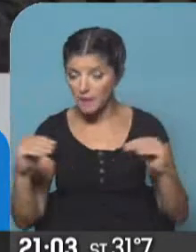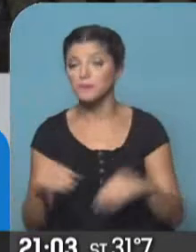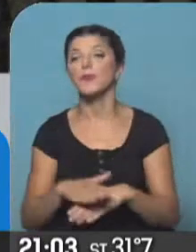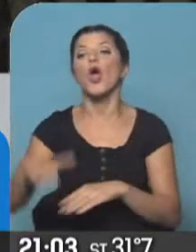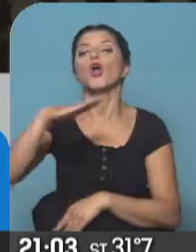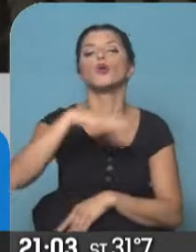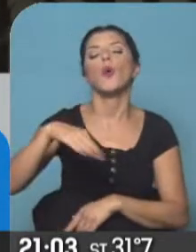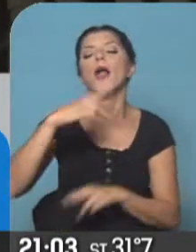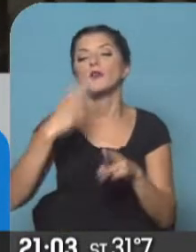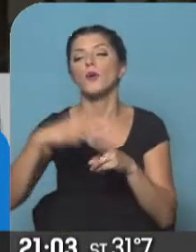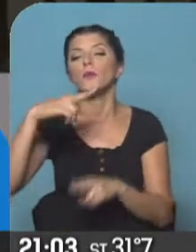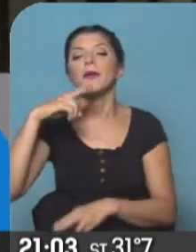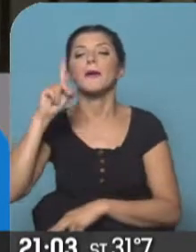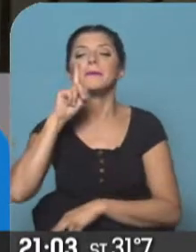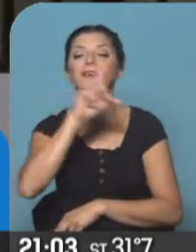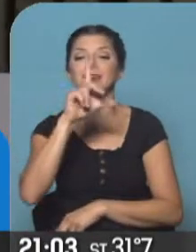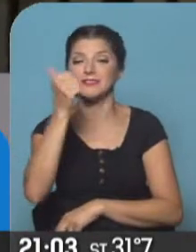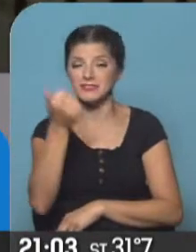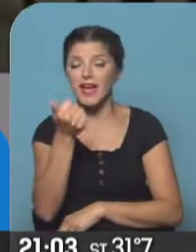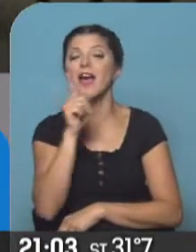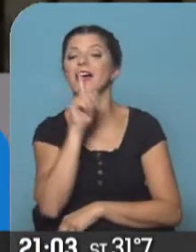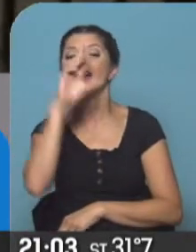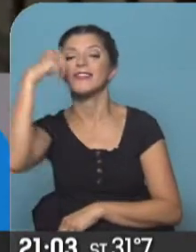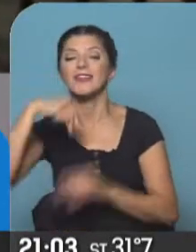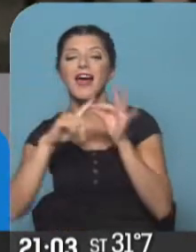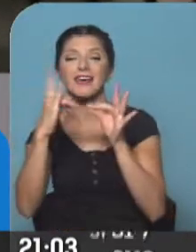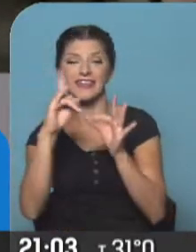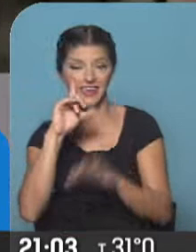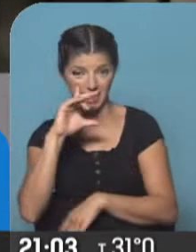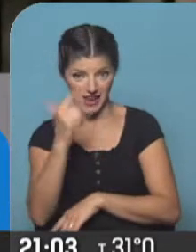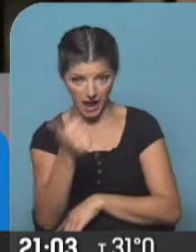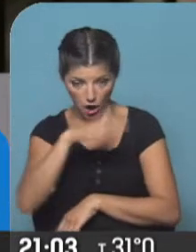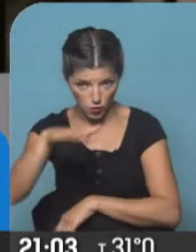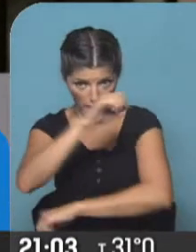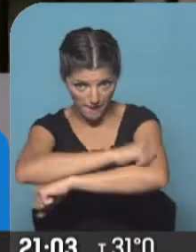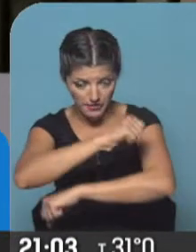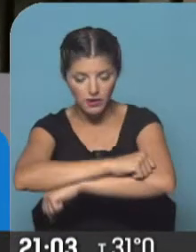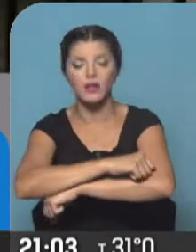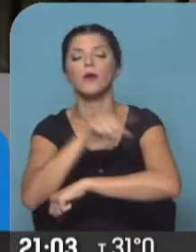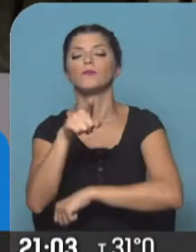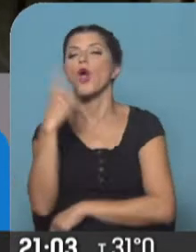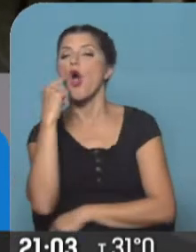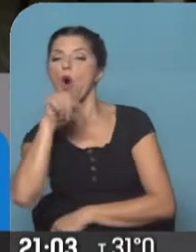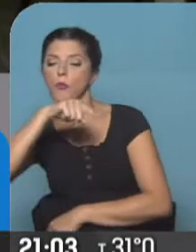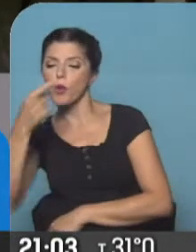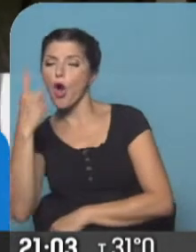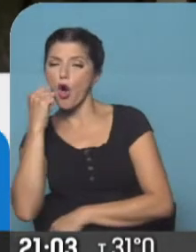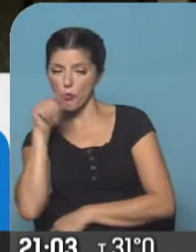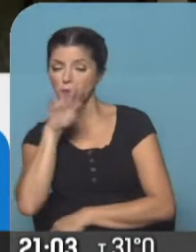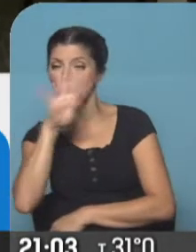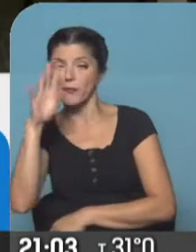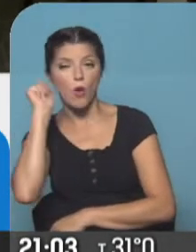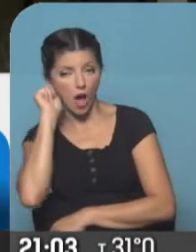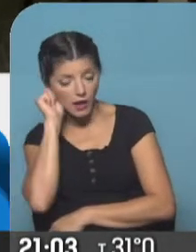tranquila estamos hablando del partido bonaerense de avellaneda un hombre de 44 años con una pistola